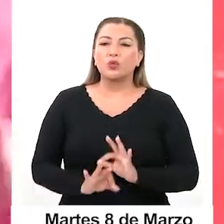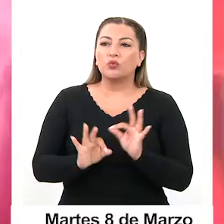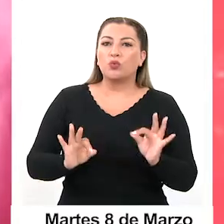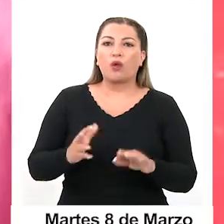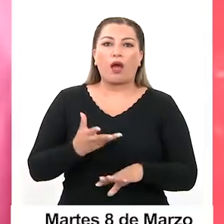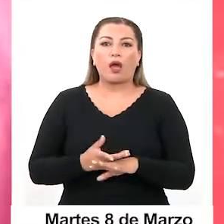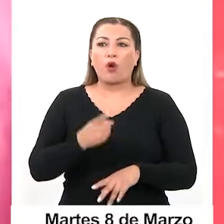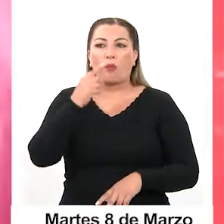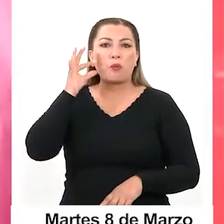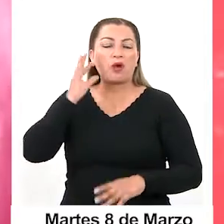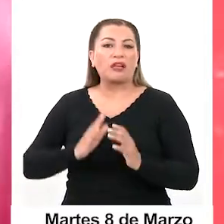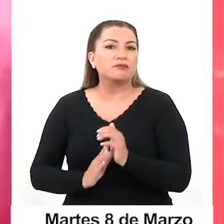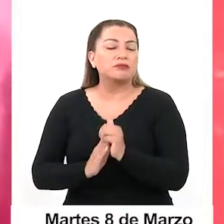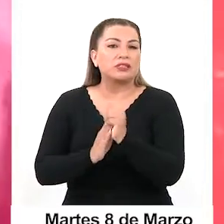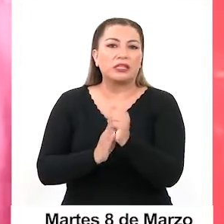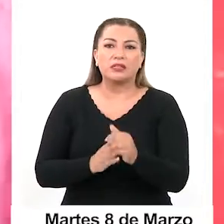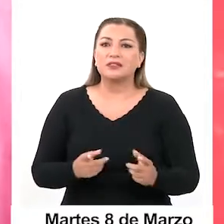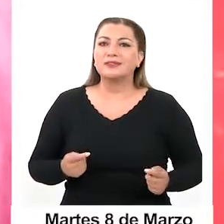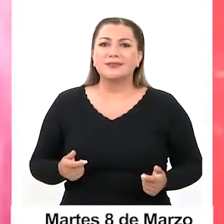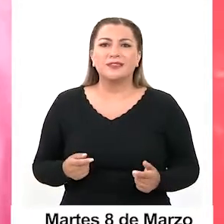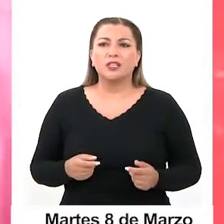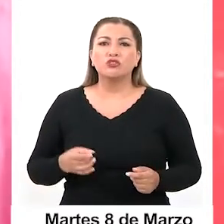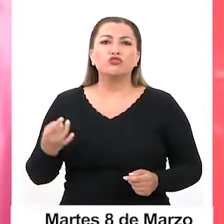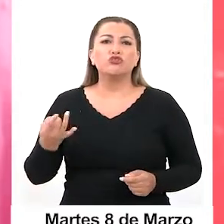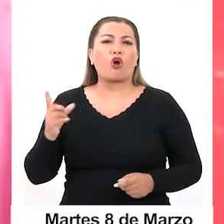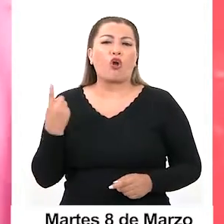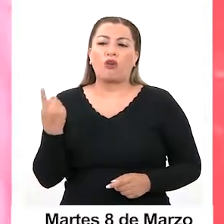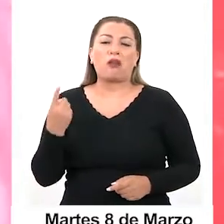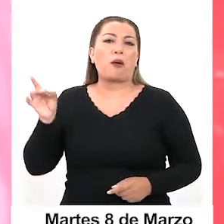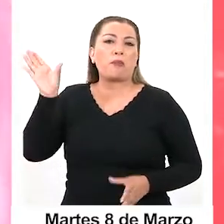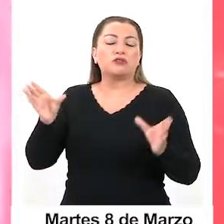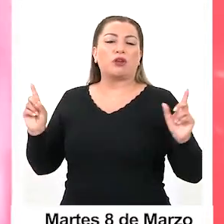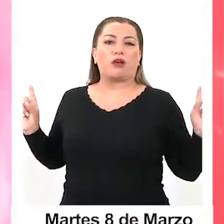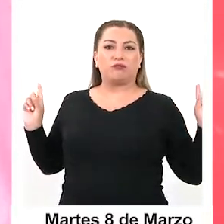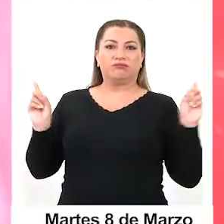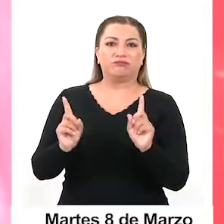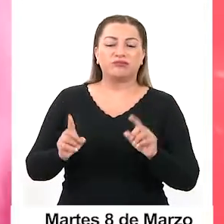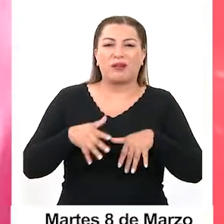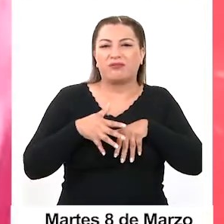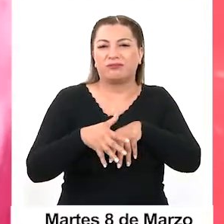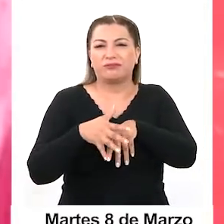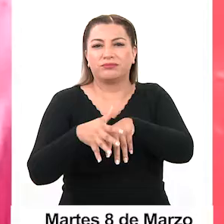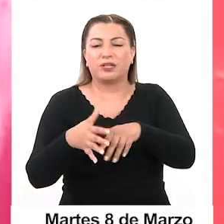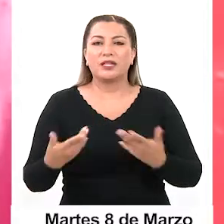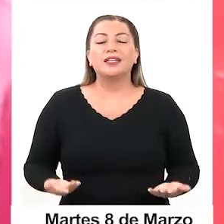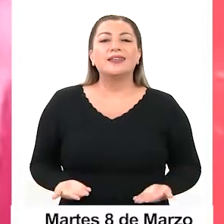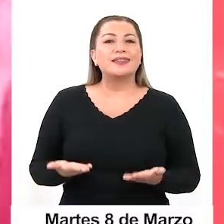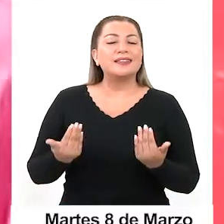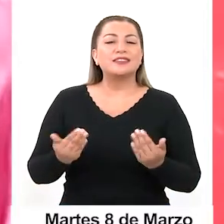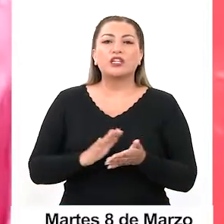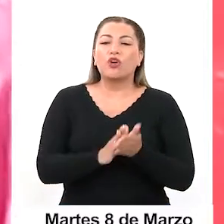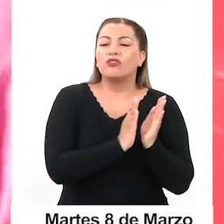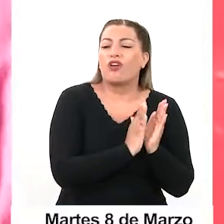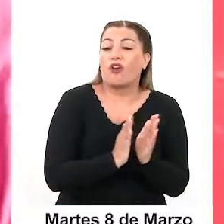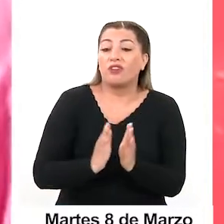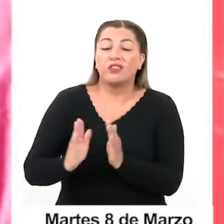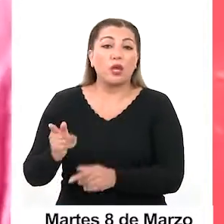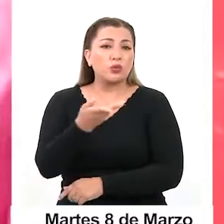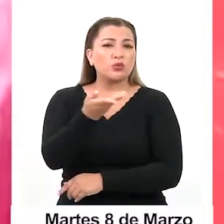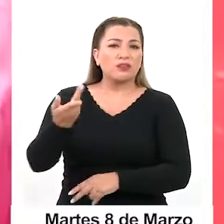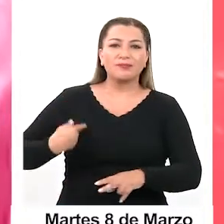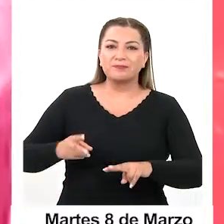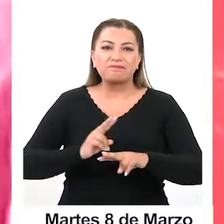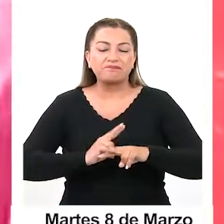ciertos liderazgos, ni era algo muy espontáneo, entonces de alguna manera se necesitaba cierto canalizar, y de qué manera ustedes